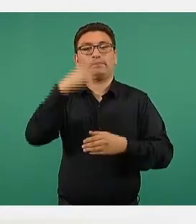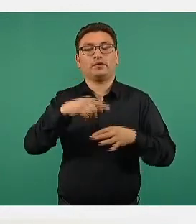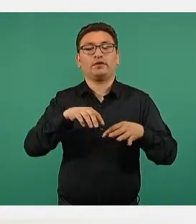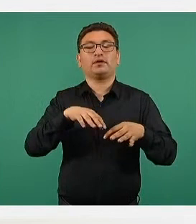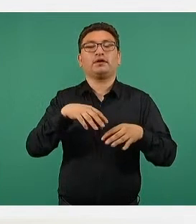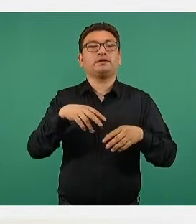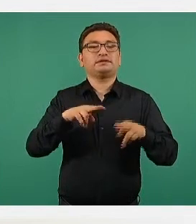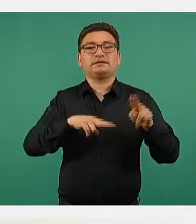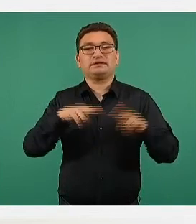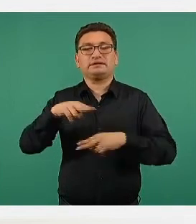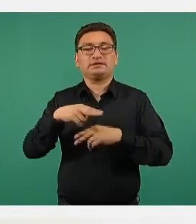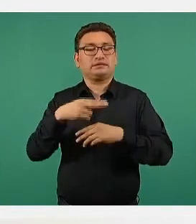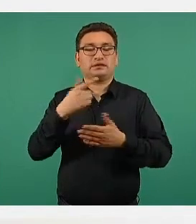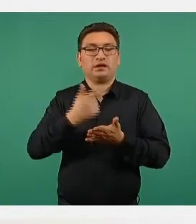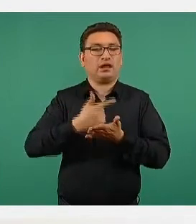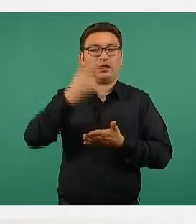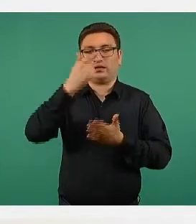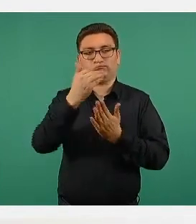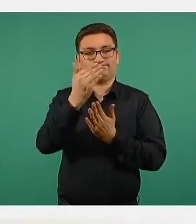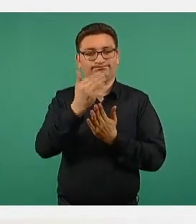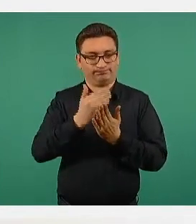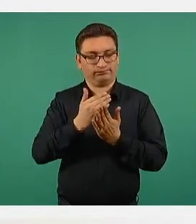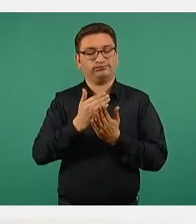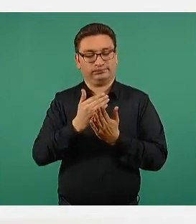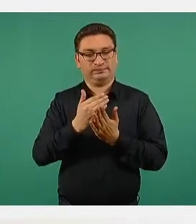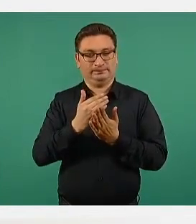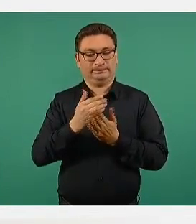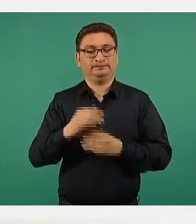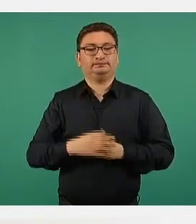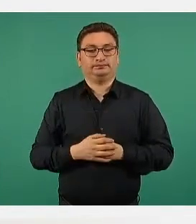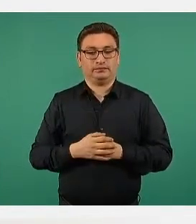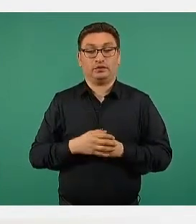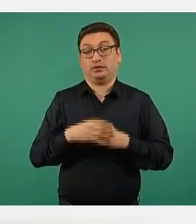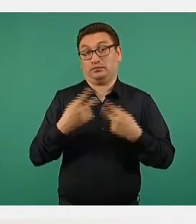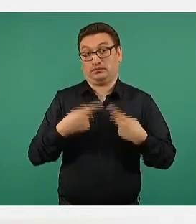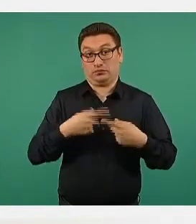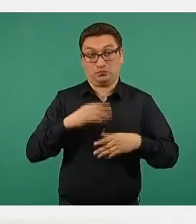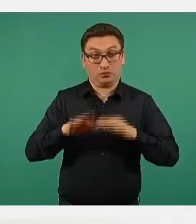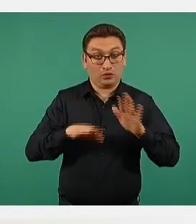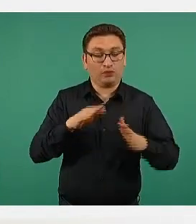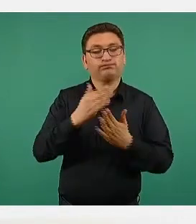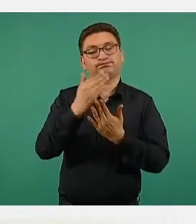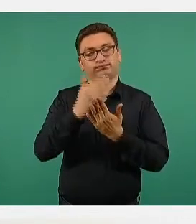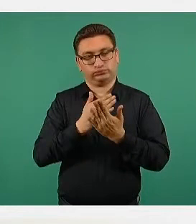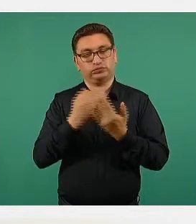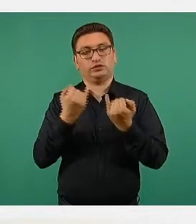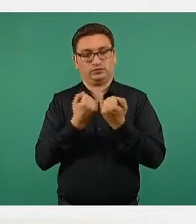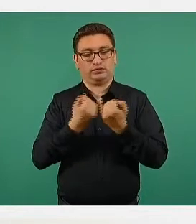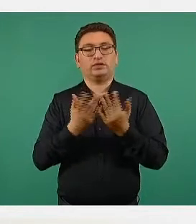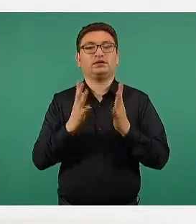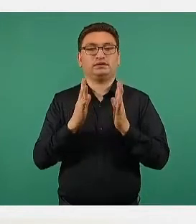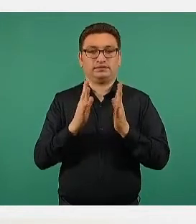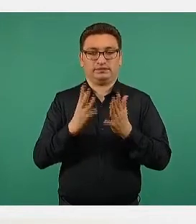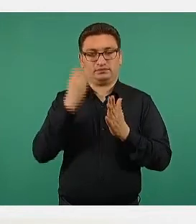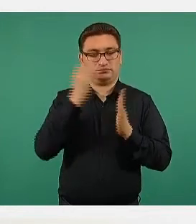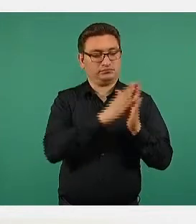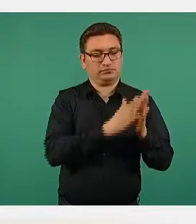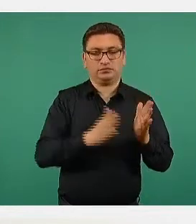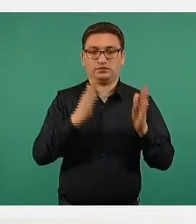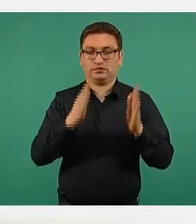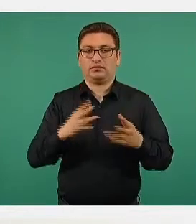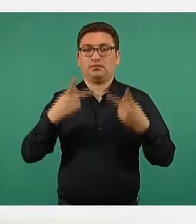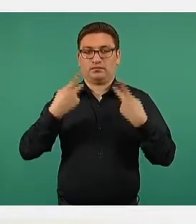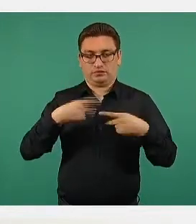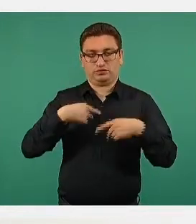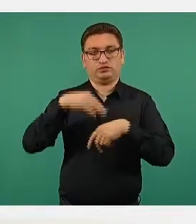de la enfermedad y por lo tanto también de mortalidad. Ya cubrimos en esta primera etapa el personal